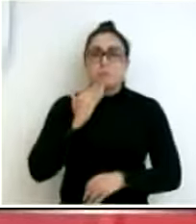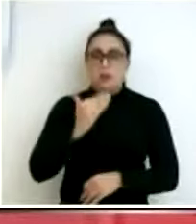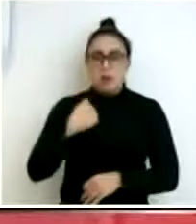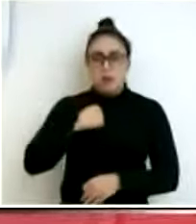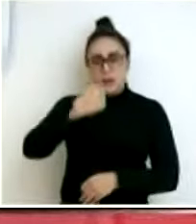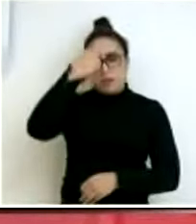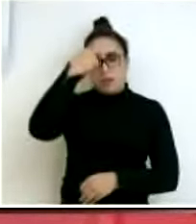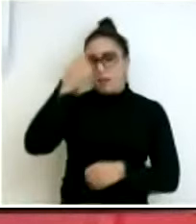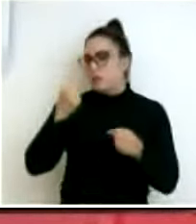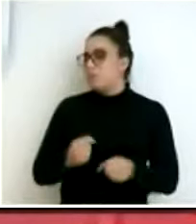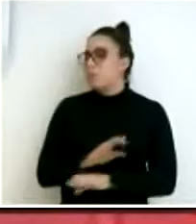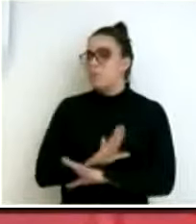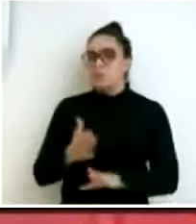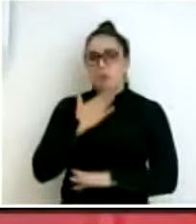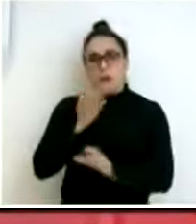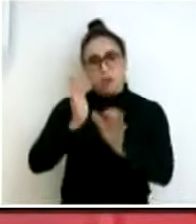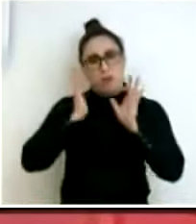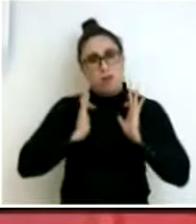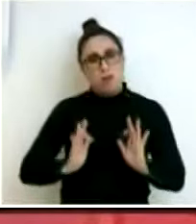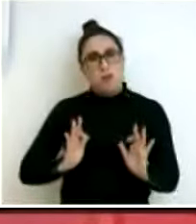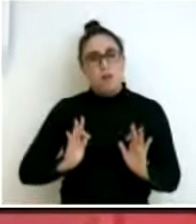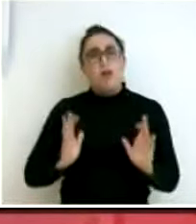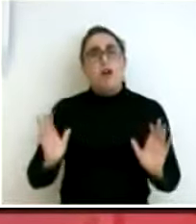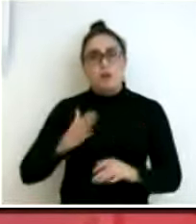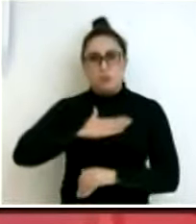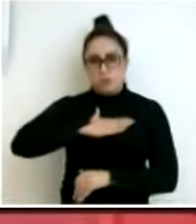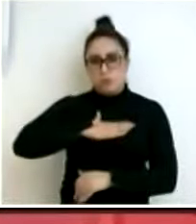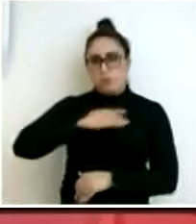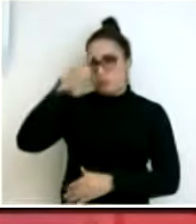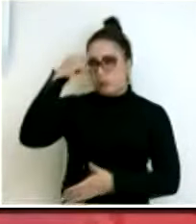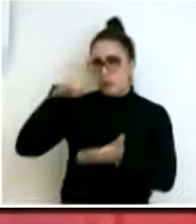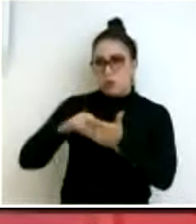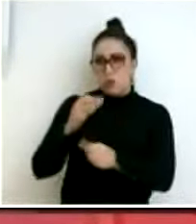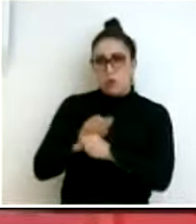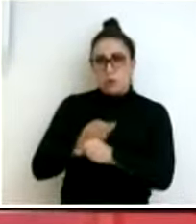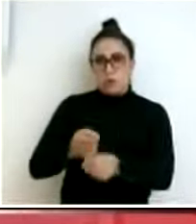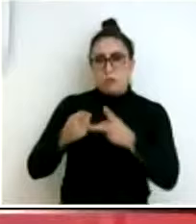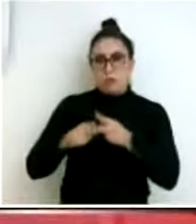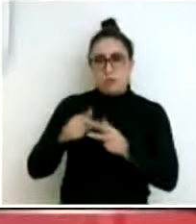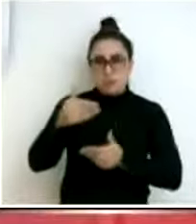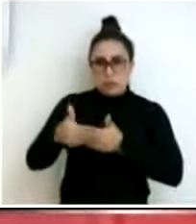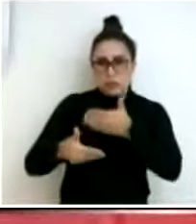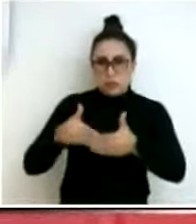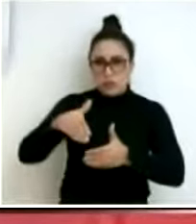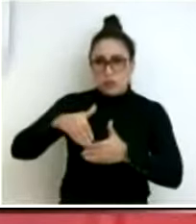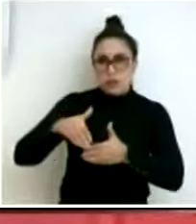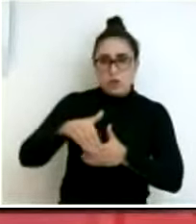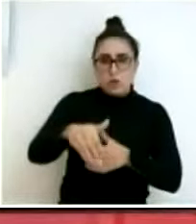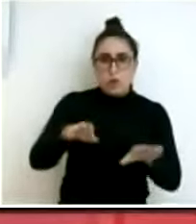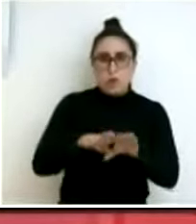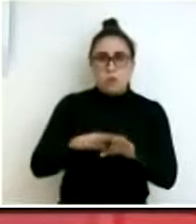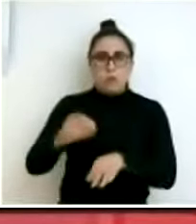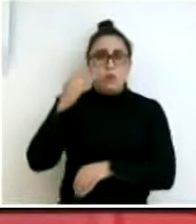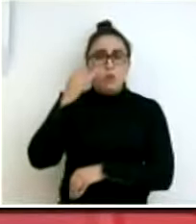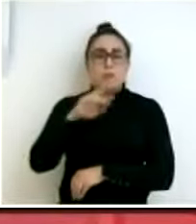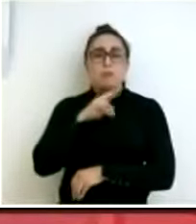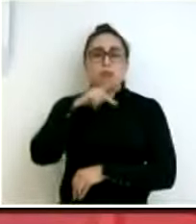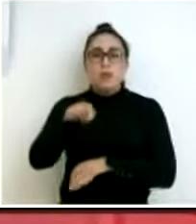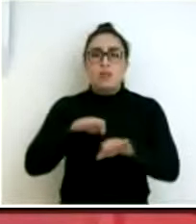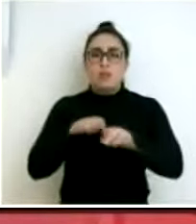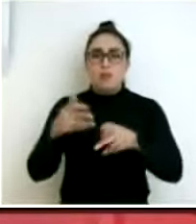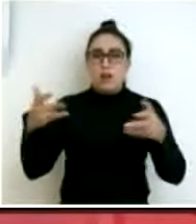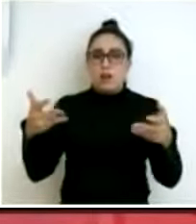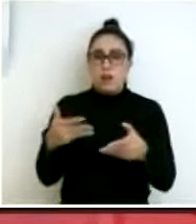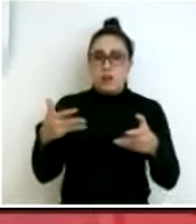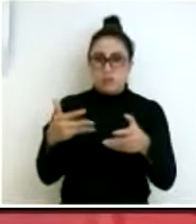Esto será, quizá, el inicio de una política, una mejor política